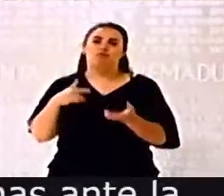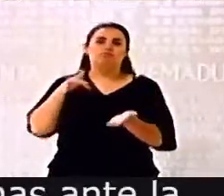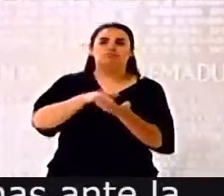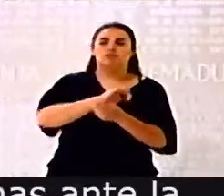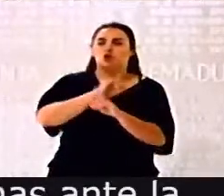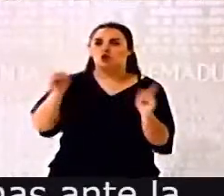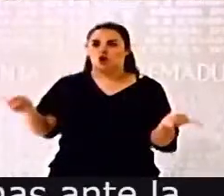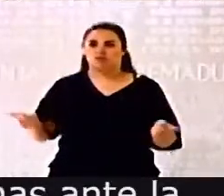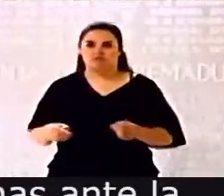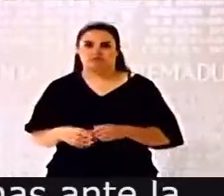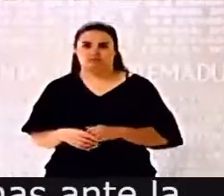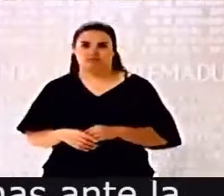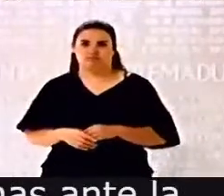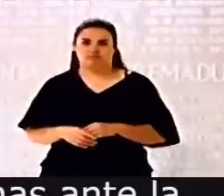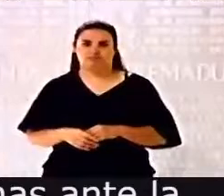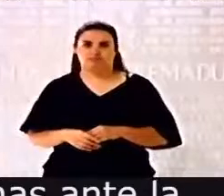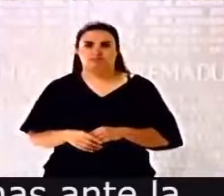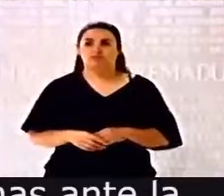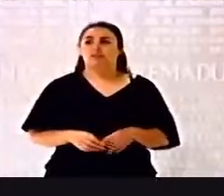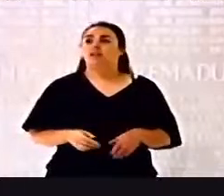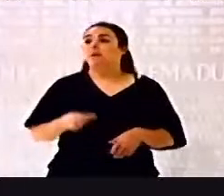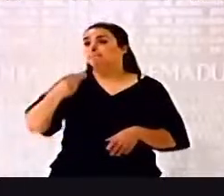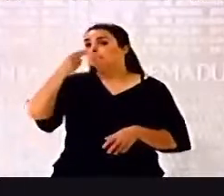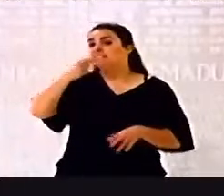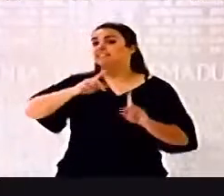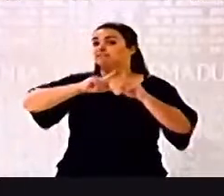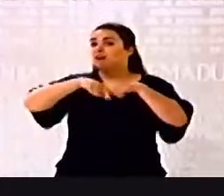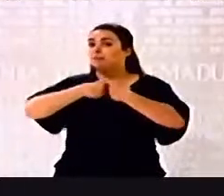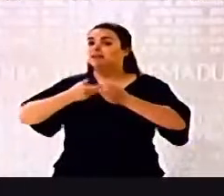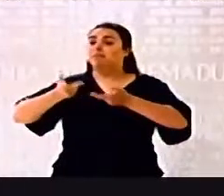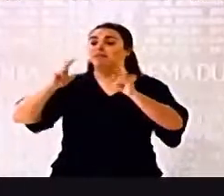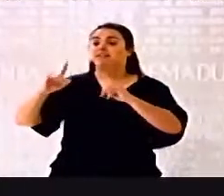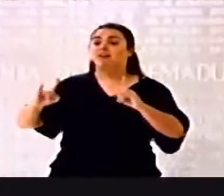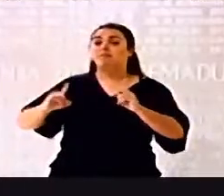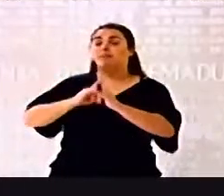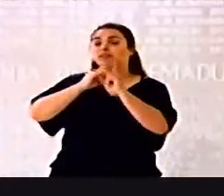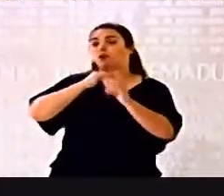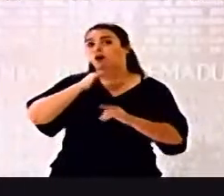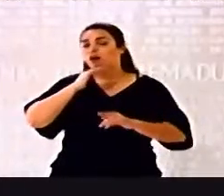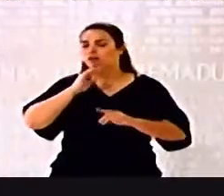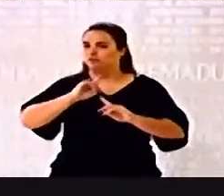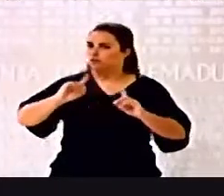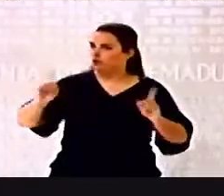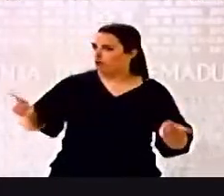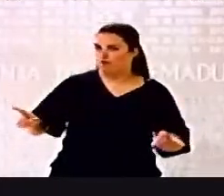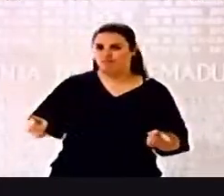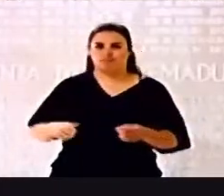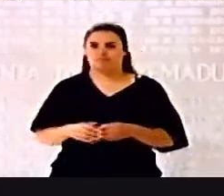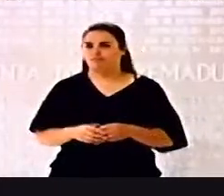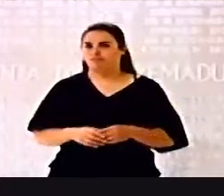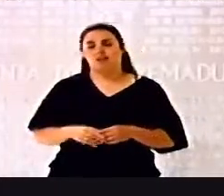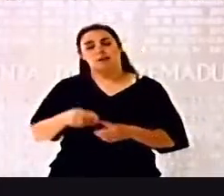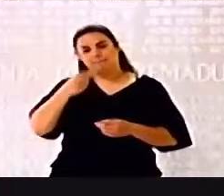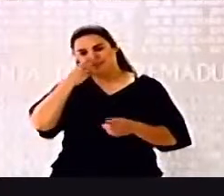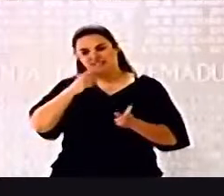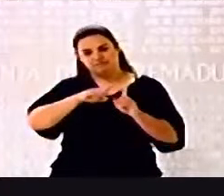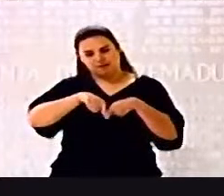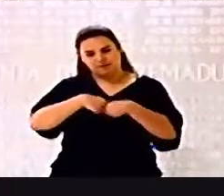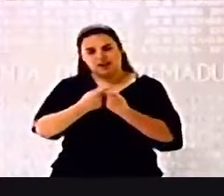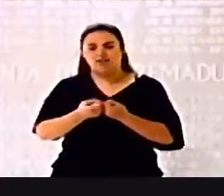actividades. No se permitirá la visita de familiares a los campamentos, no se permitirá la visita de